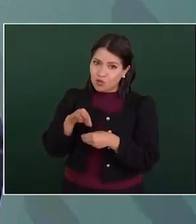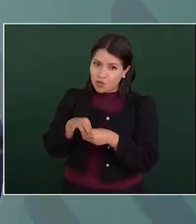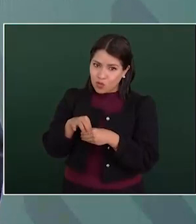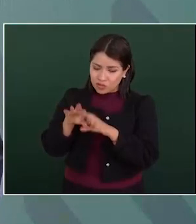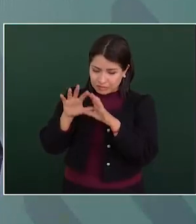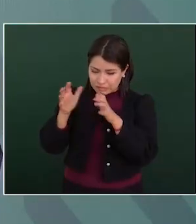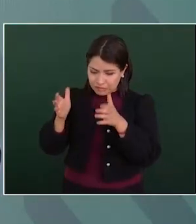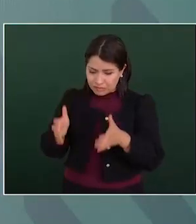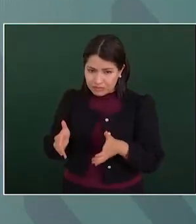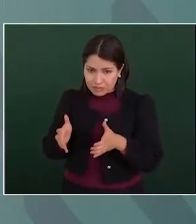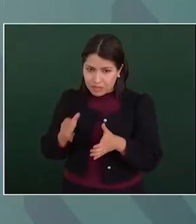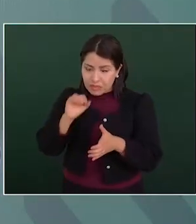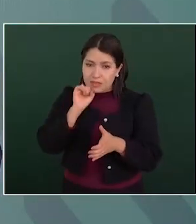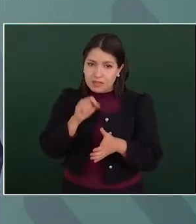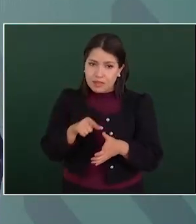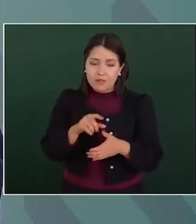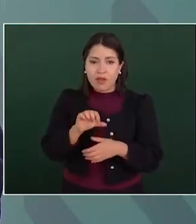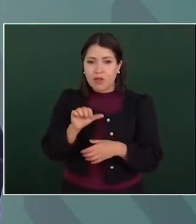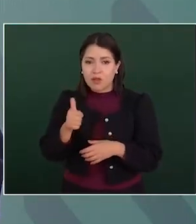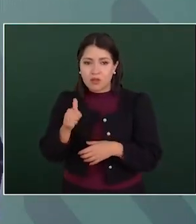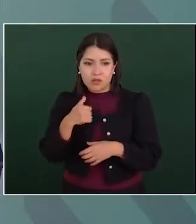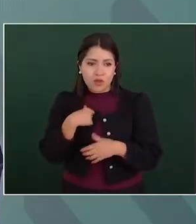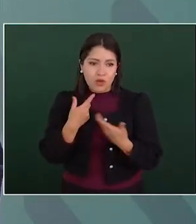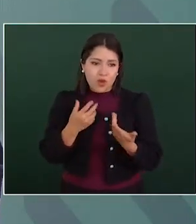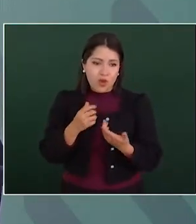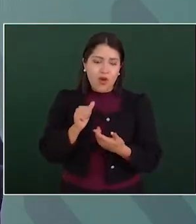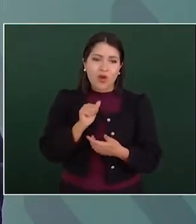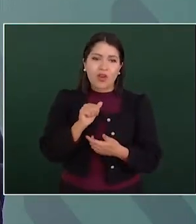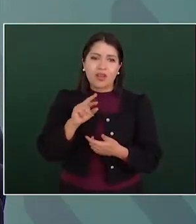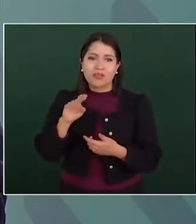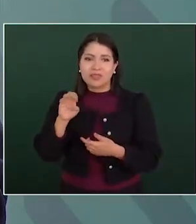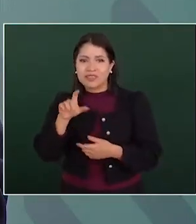el carrusel, el ratón loco.